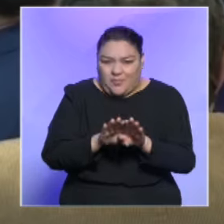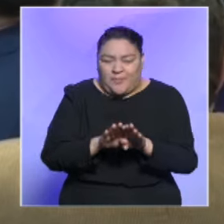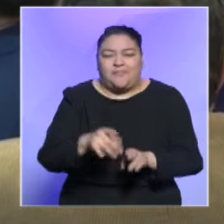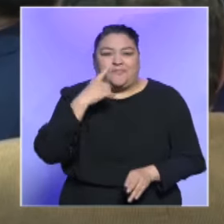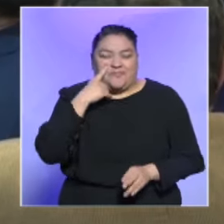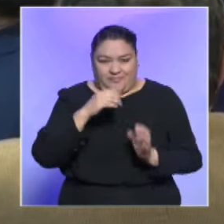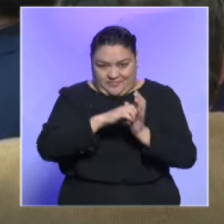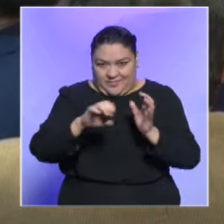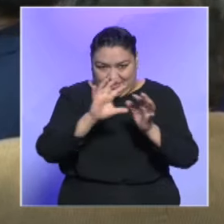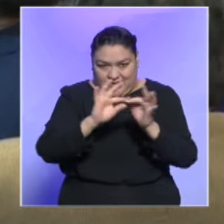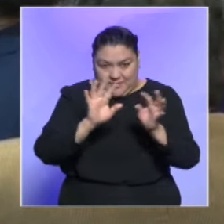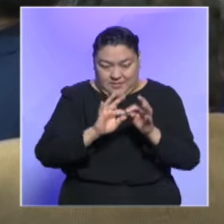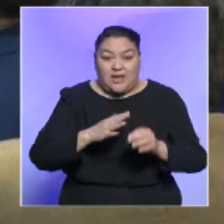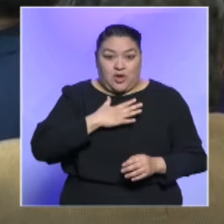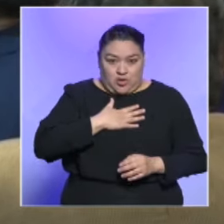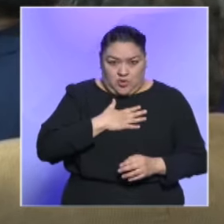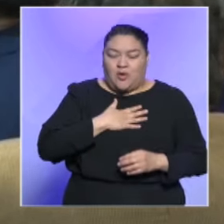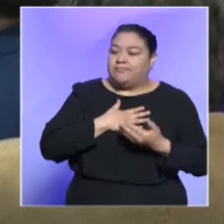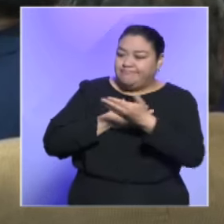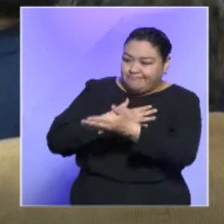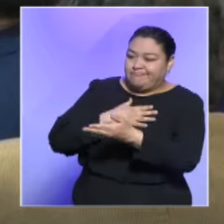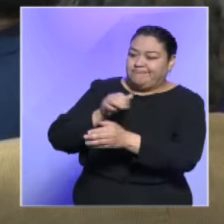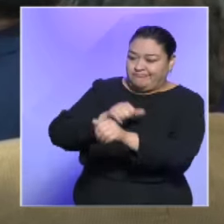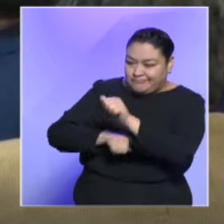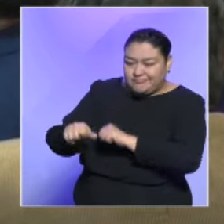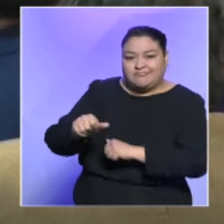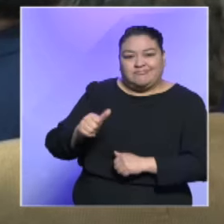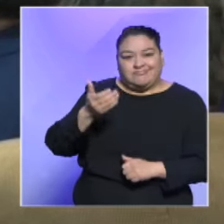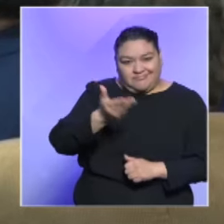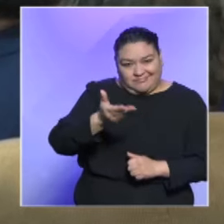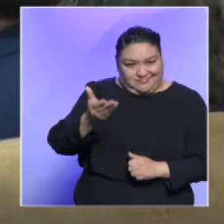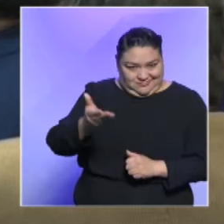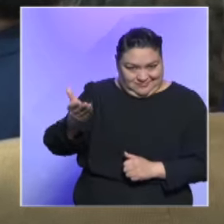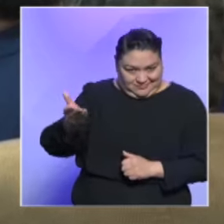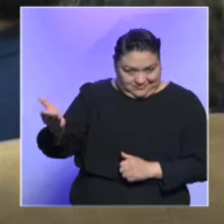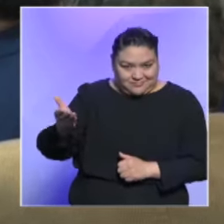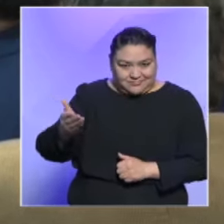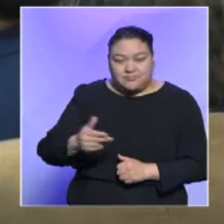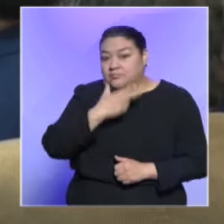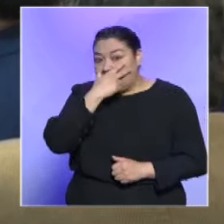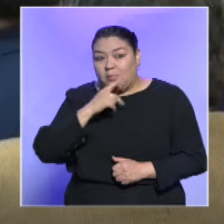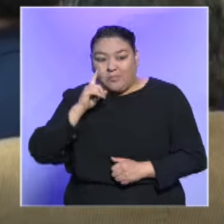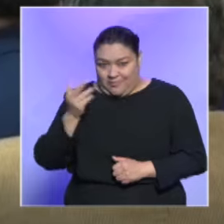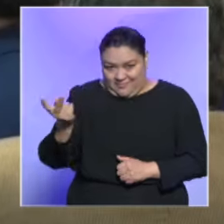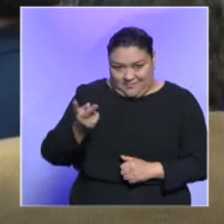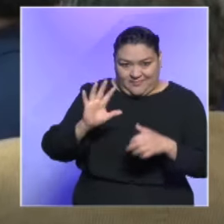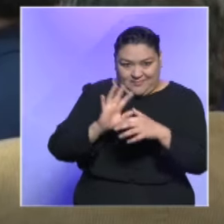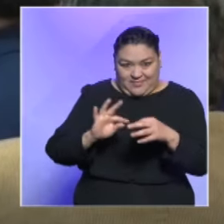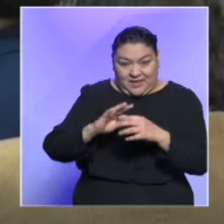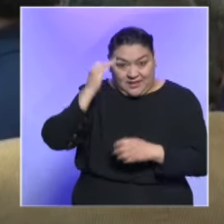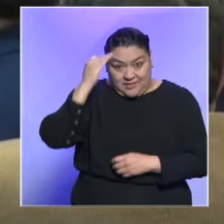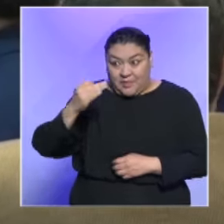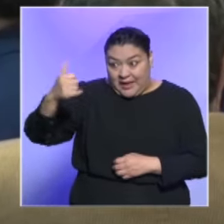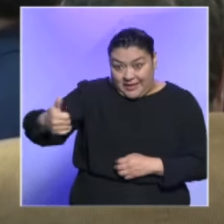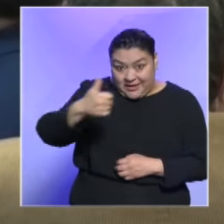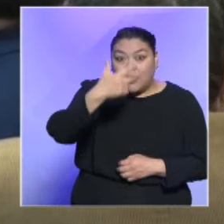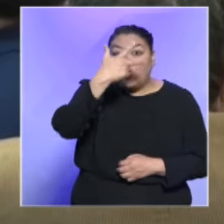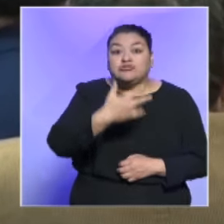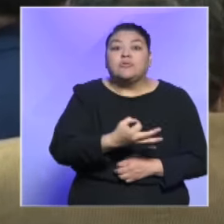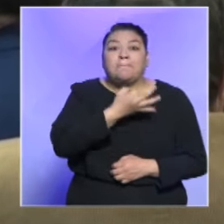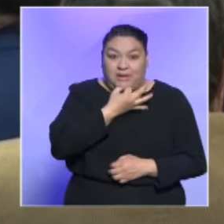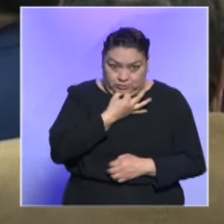que vaya otorgando el uso de la voz a cada una de la presentadora y presentador hasta por un lapso de 8 minutos,